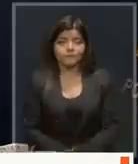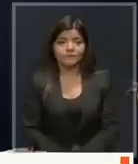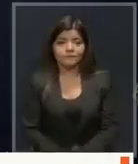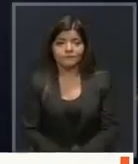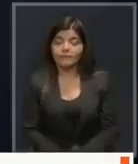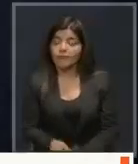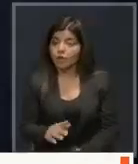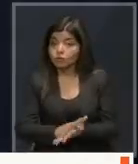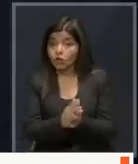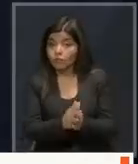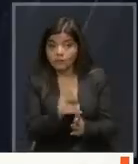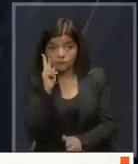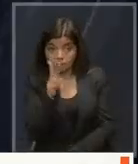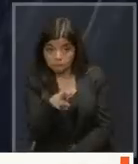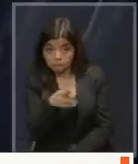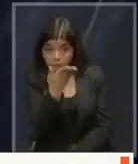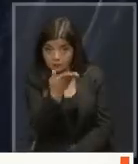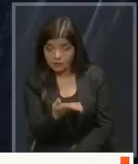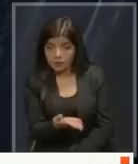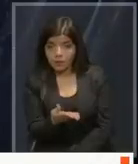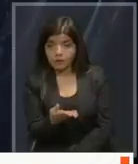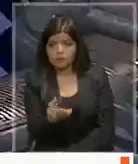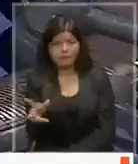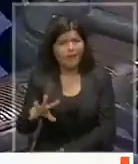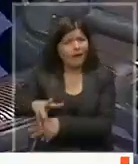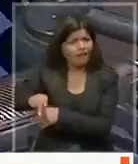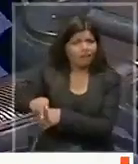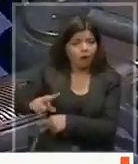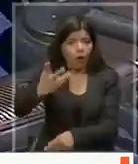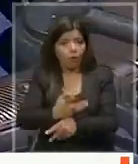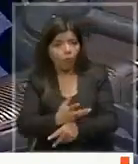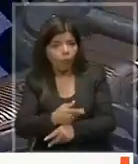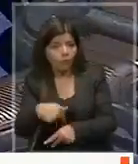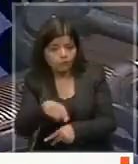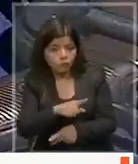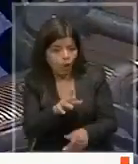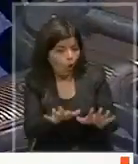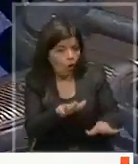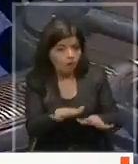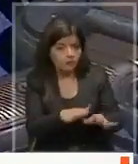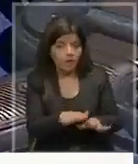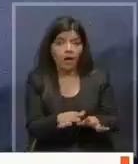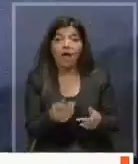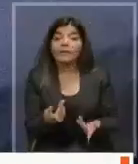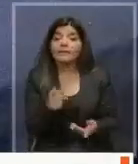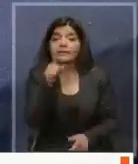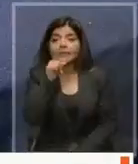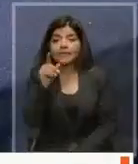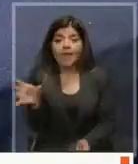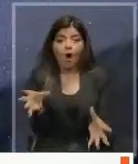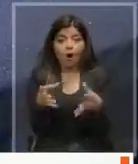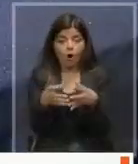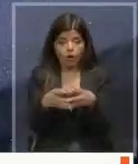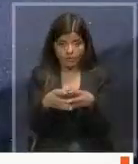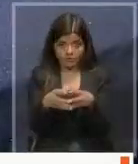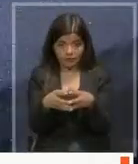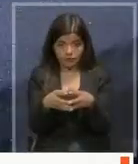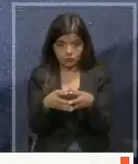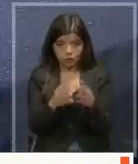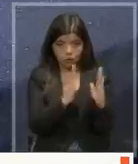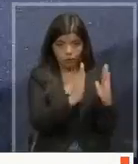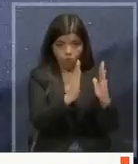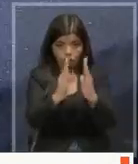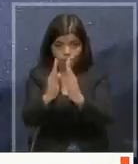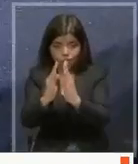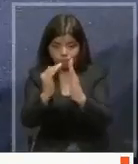Todas estas armas que usted vio en manos de delincuentes, todos esos modelos, los tenía esta organización acopiados en la